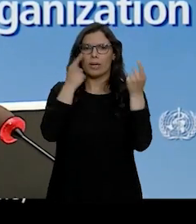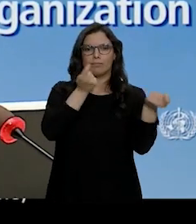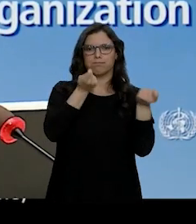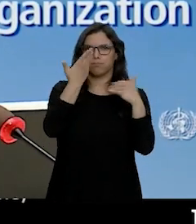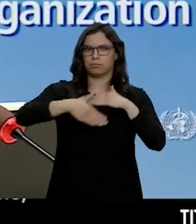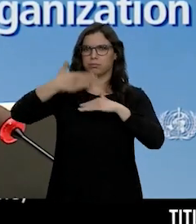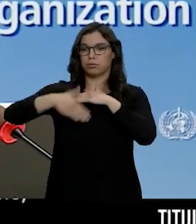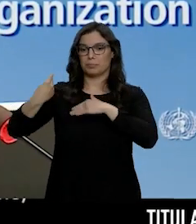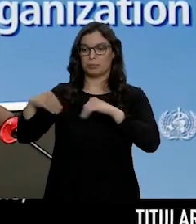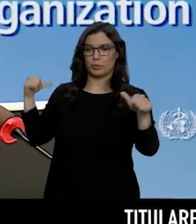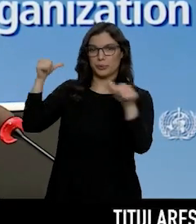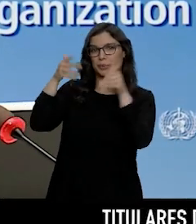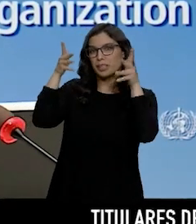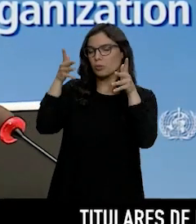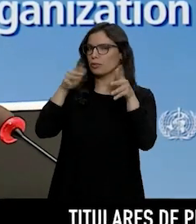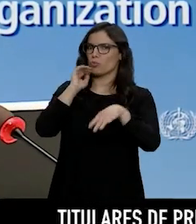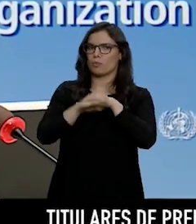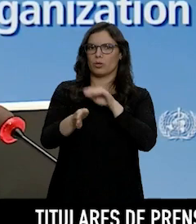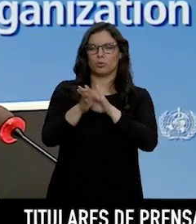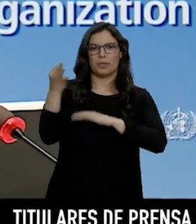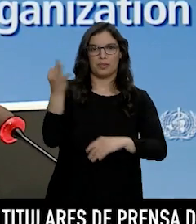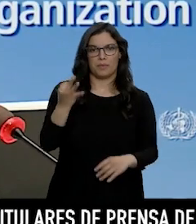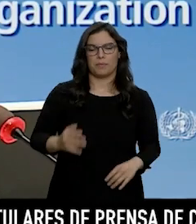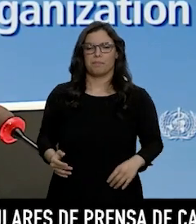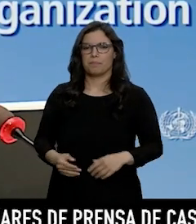venimos recomendando desde el inicio de la pandemia.